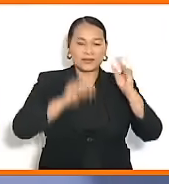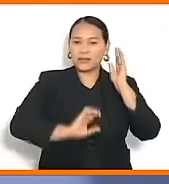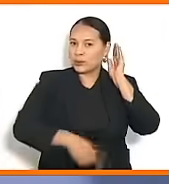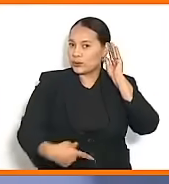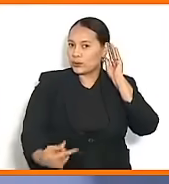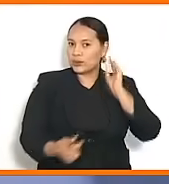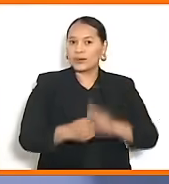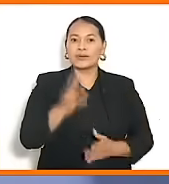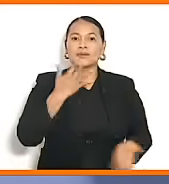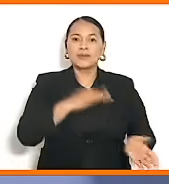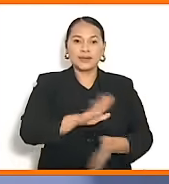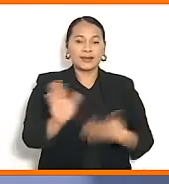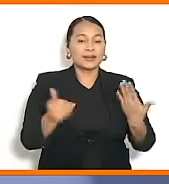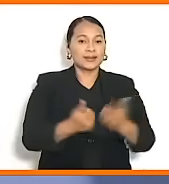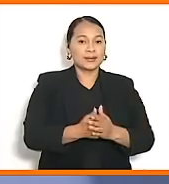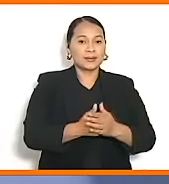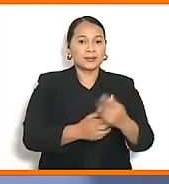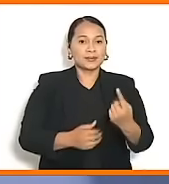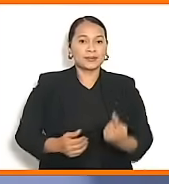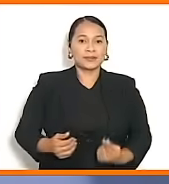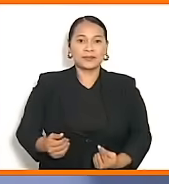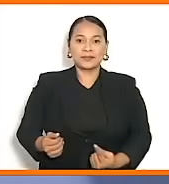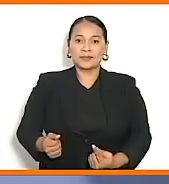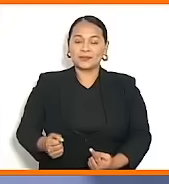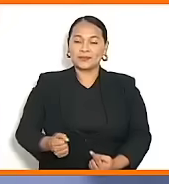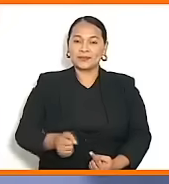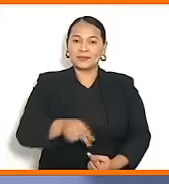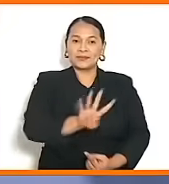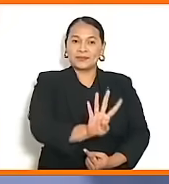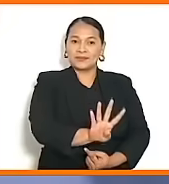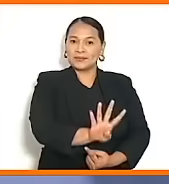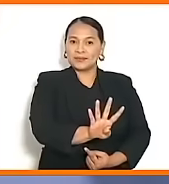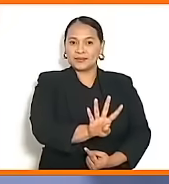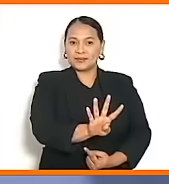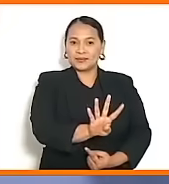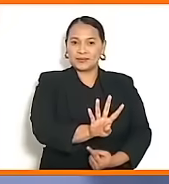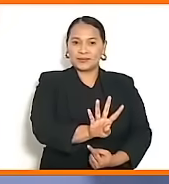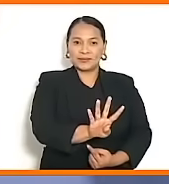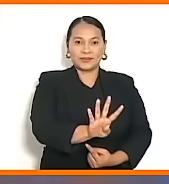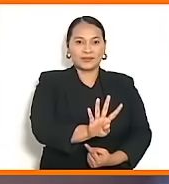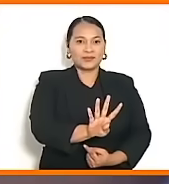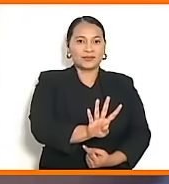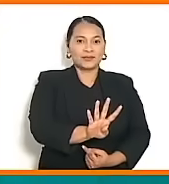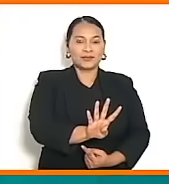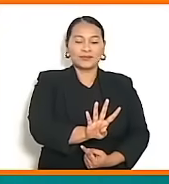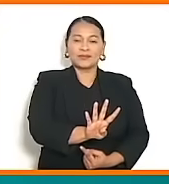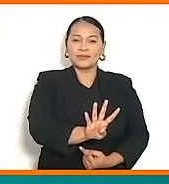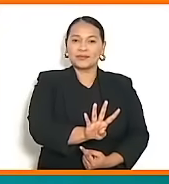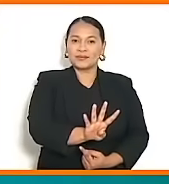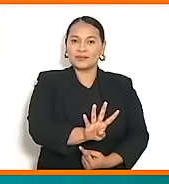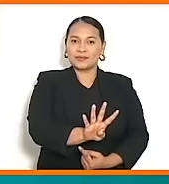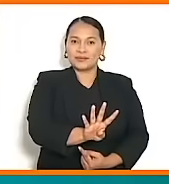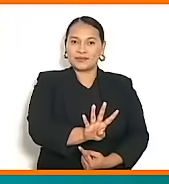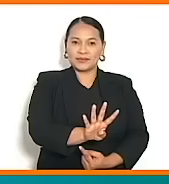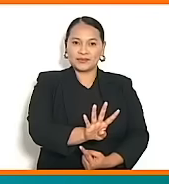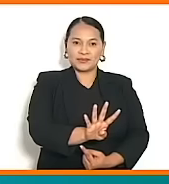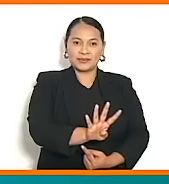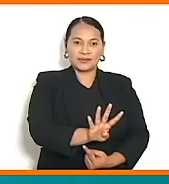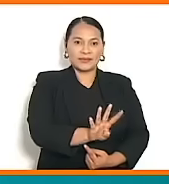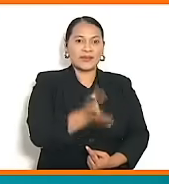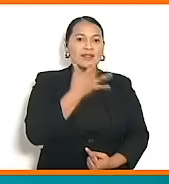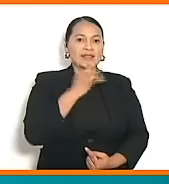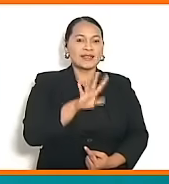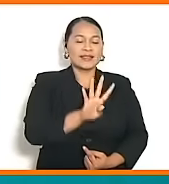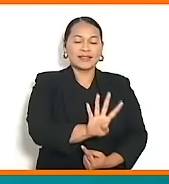suerte, porque este es el 4. Si eres jugador de la línea del 4, tu segundo número ganador es